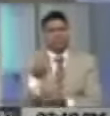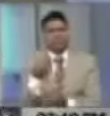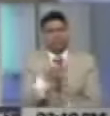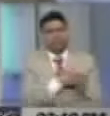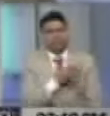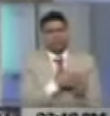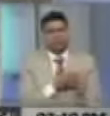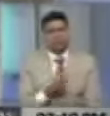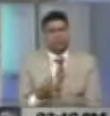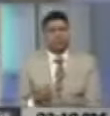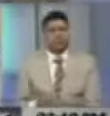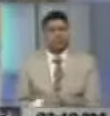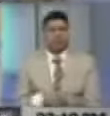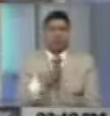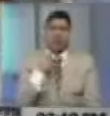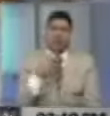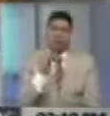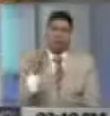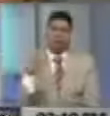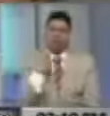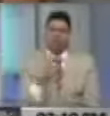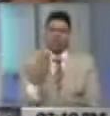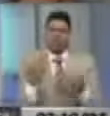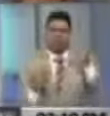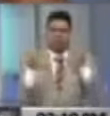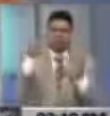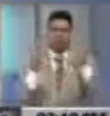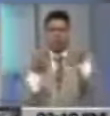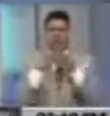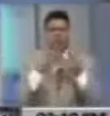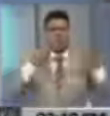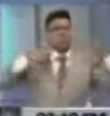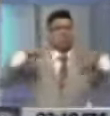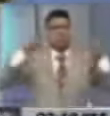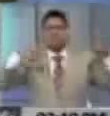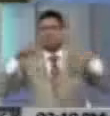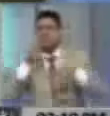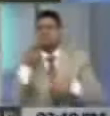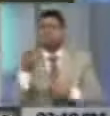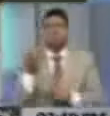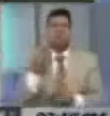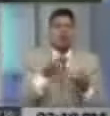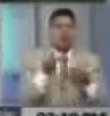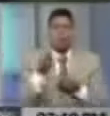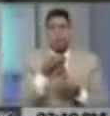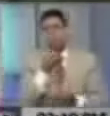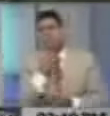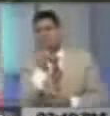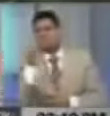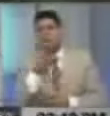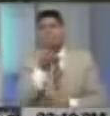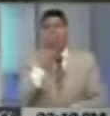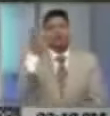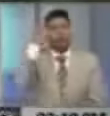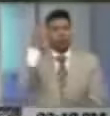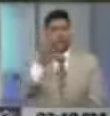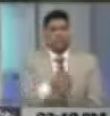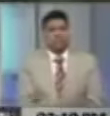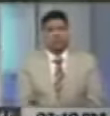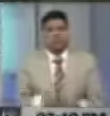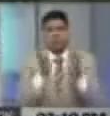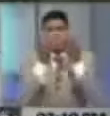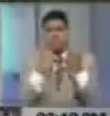para que nos hable sobre el balance que tiene sobre este recorrido y esta inspección. Sí, muy buenos días. Como lo